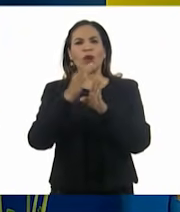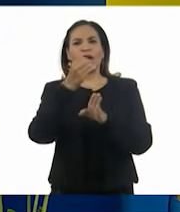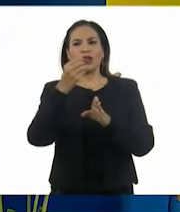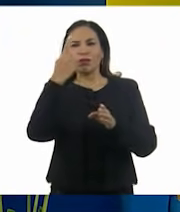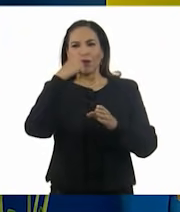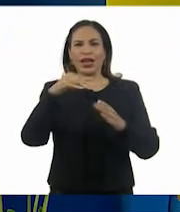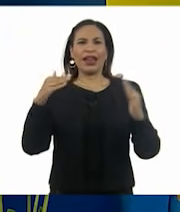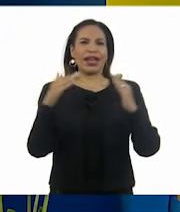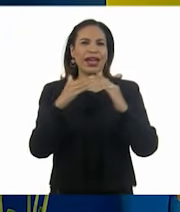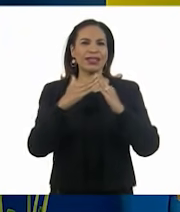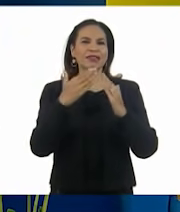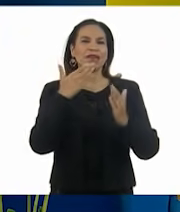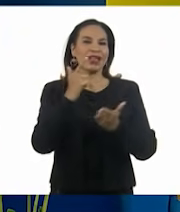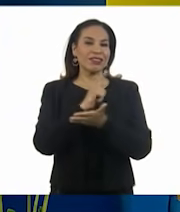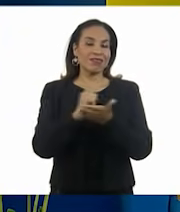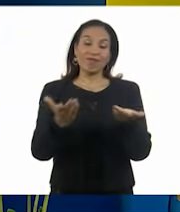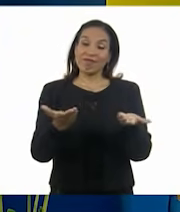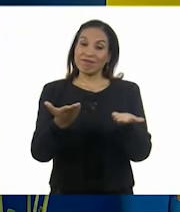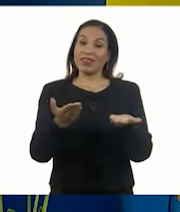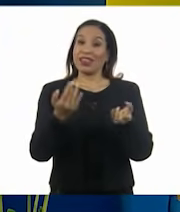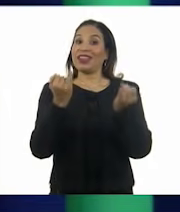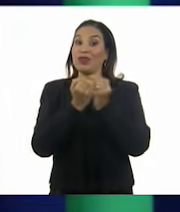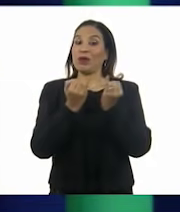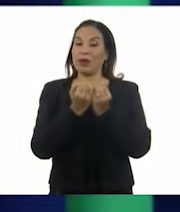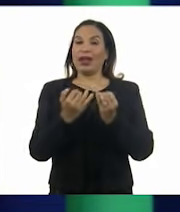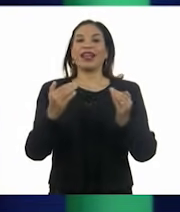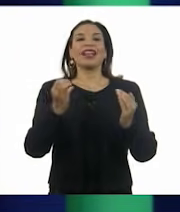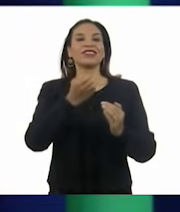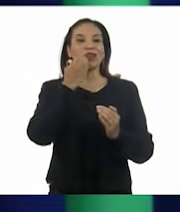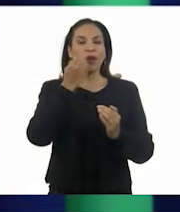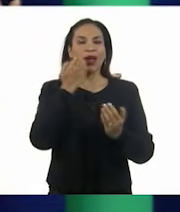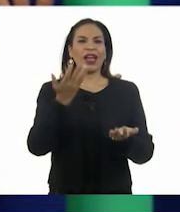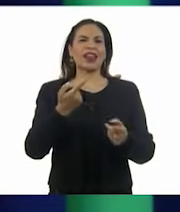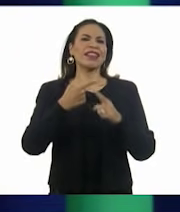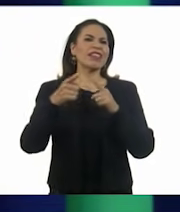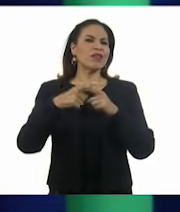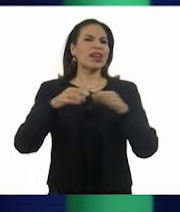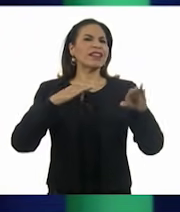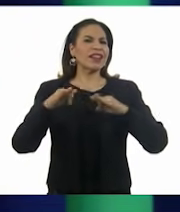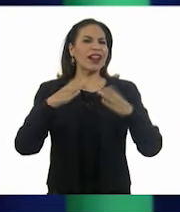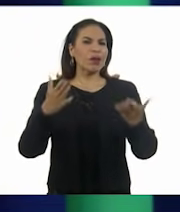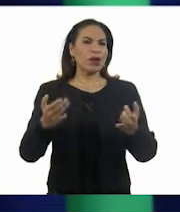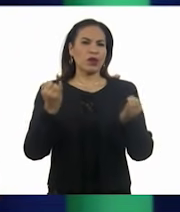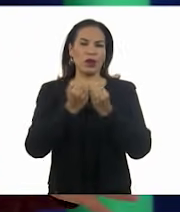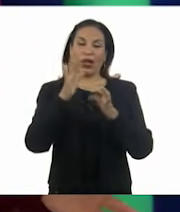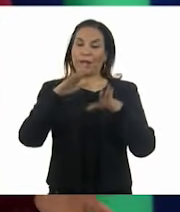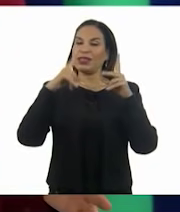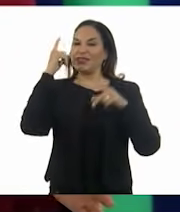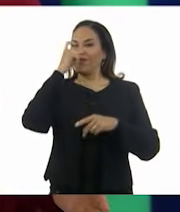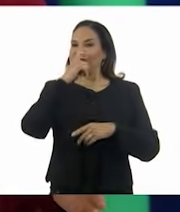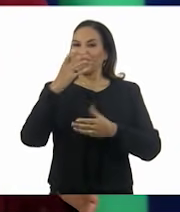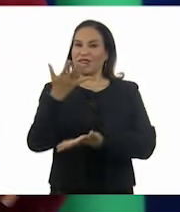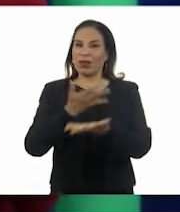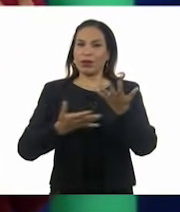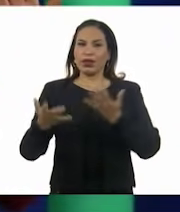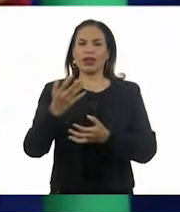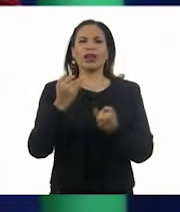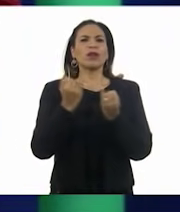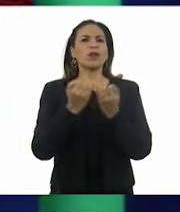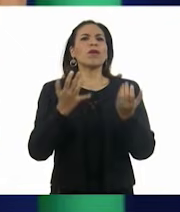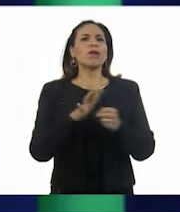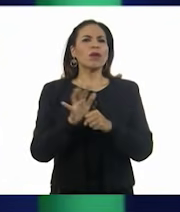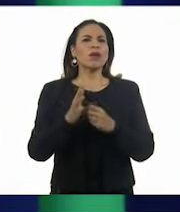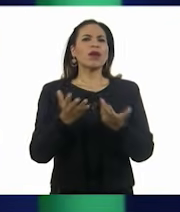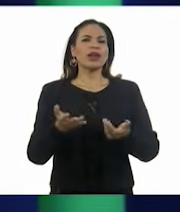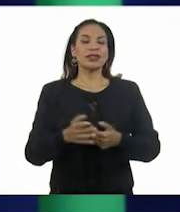mantener la casa limpia. Sí, también en la escuela y en algún tipo de trabajo, también es complicado y sobre todo